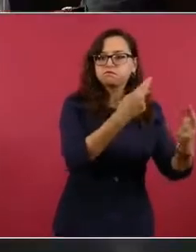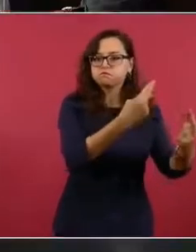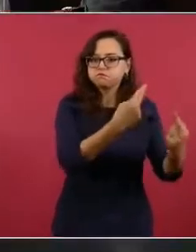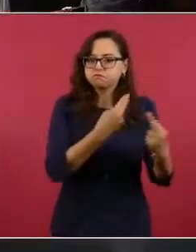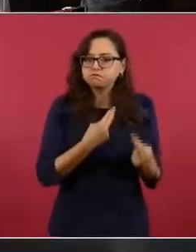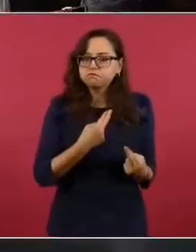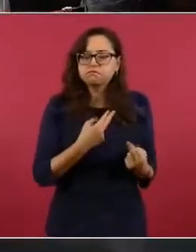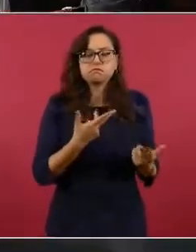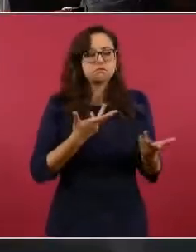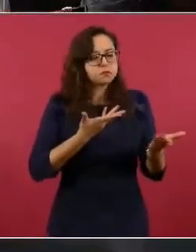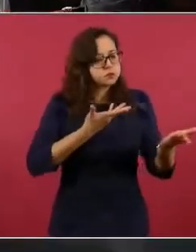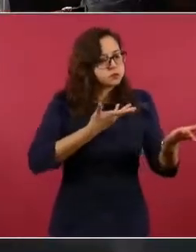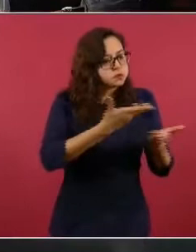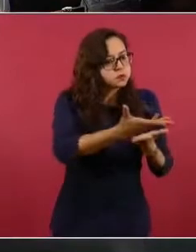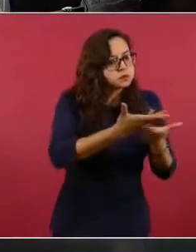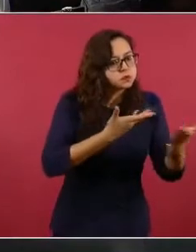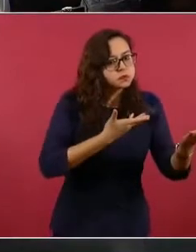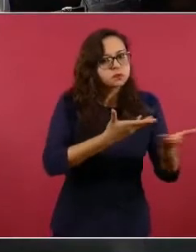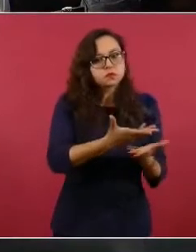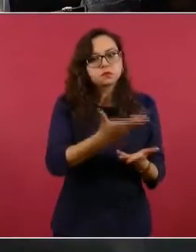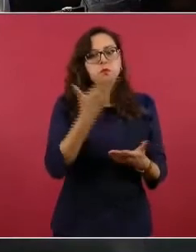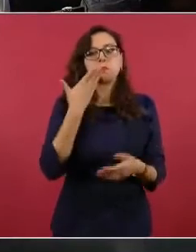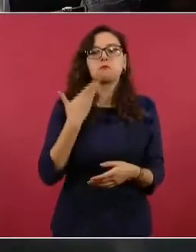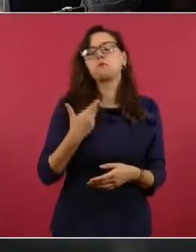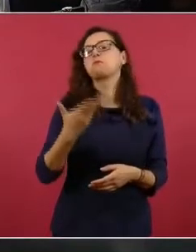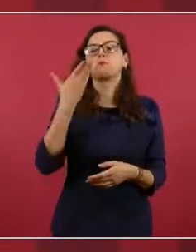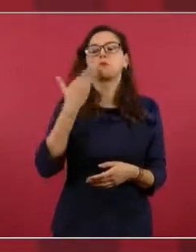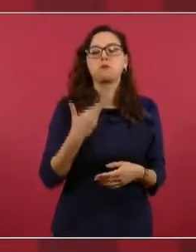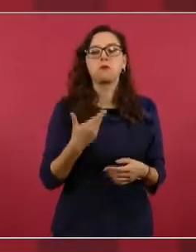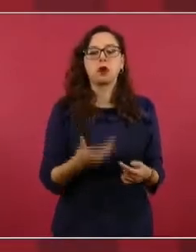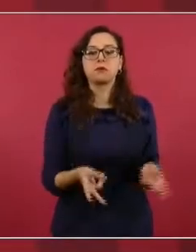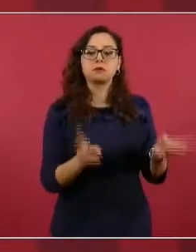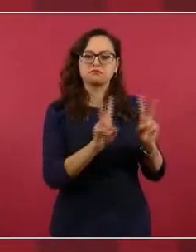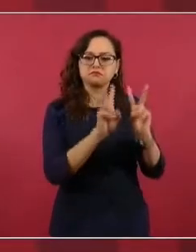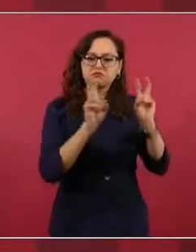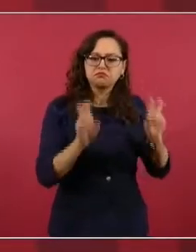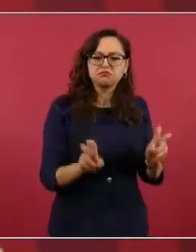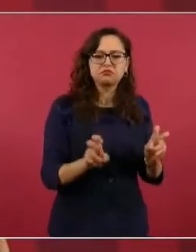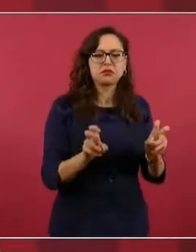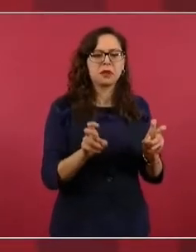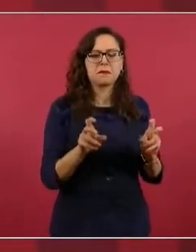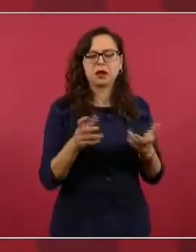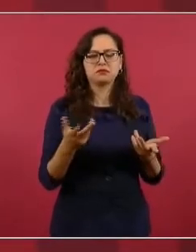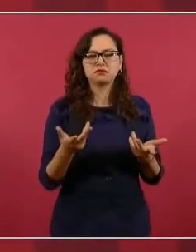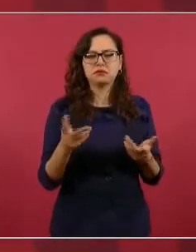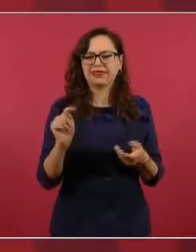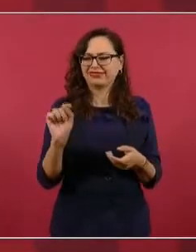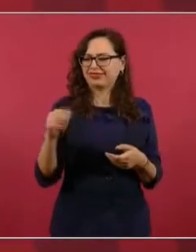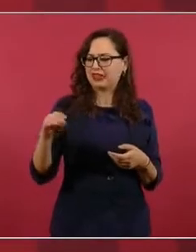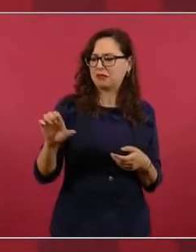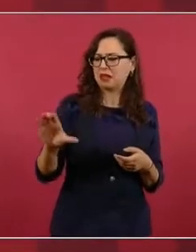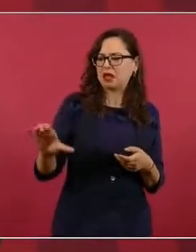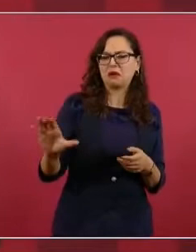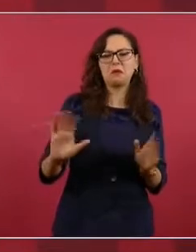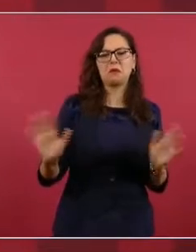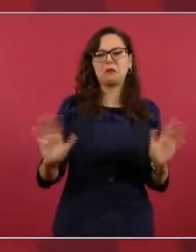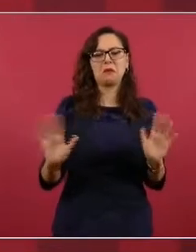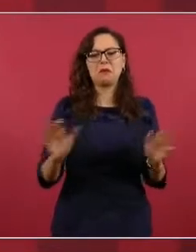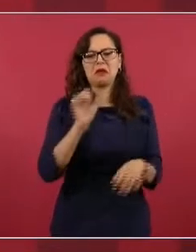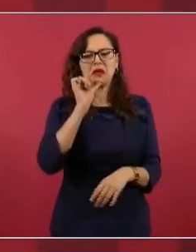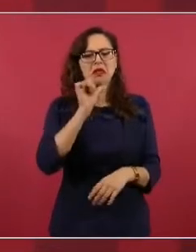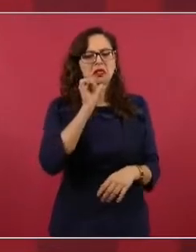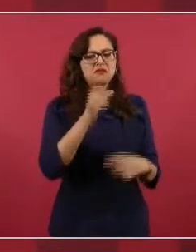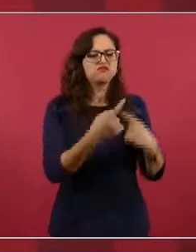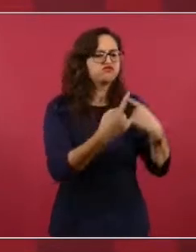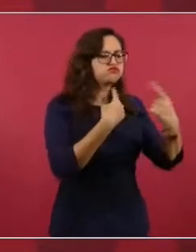tratamos distintos asuntos, nada relacionado con este tema. Al día